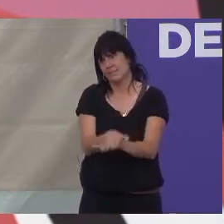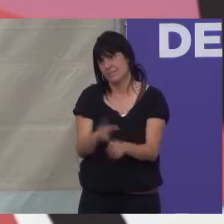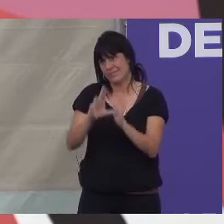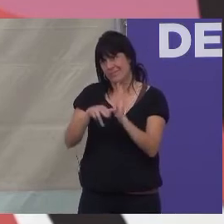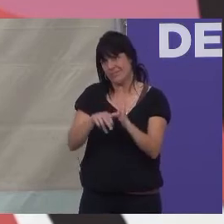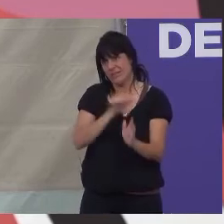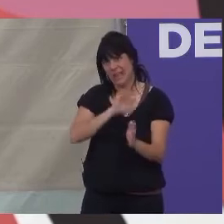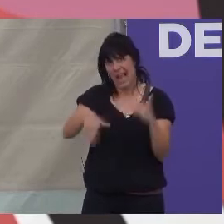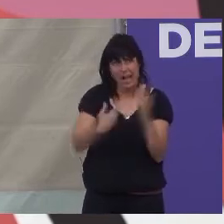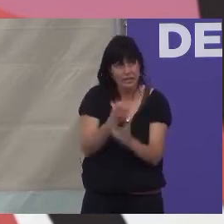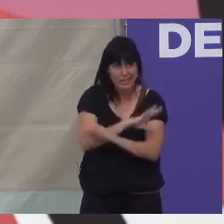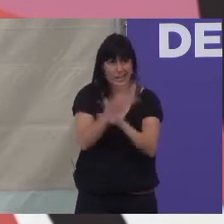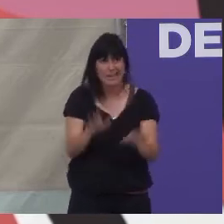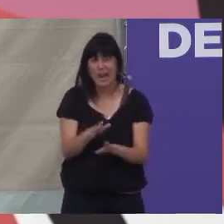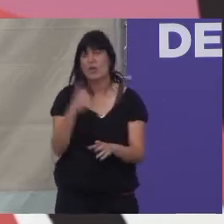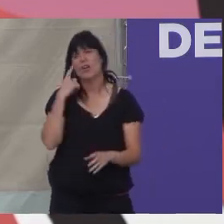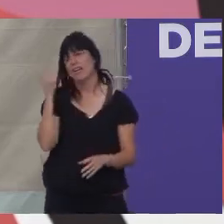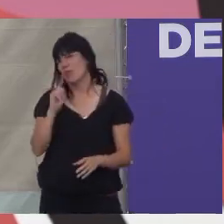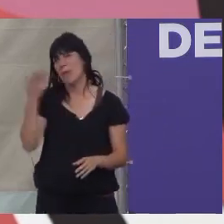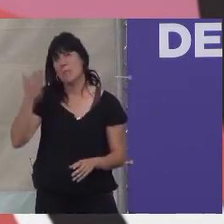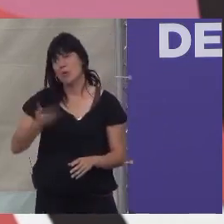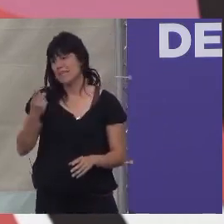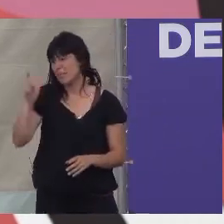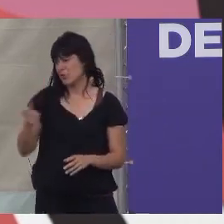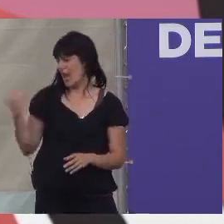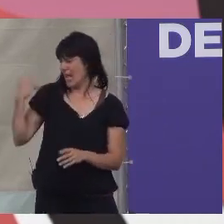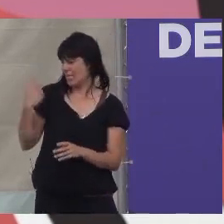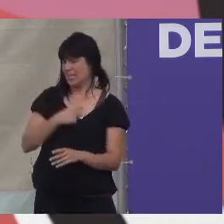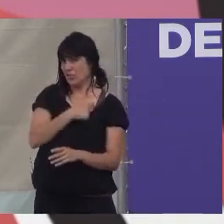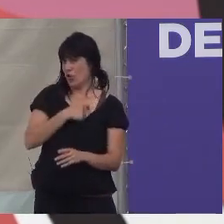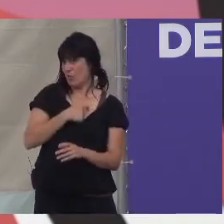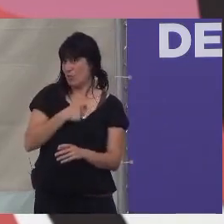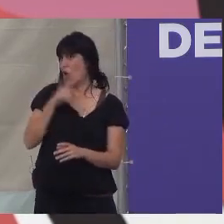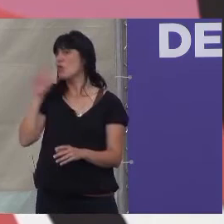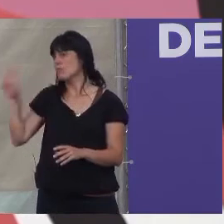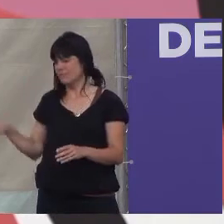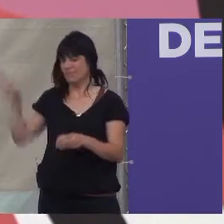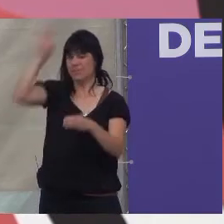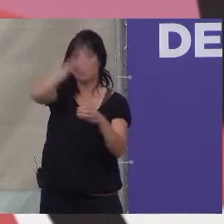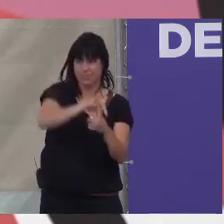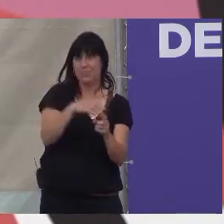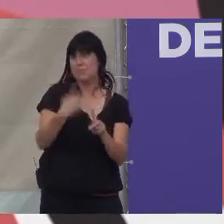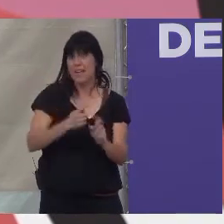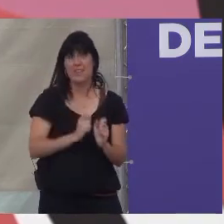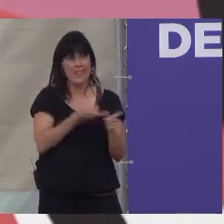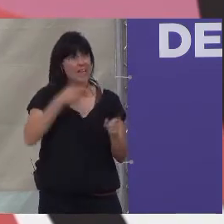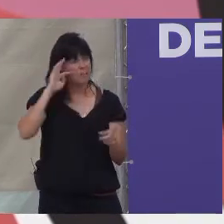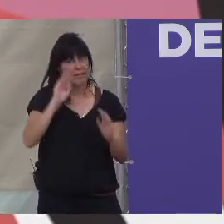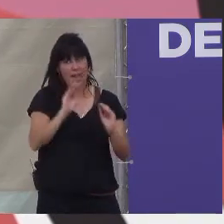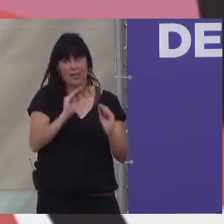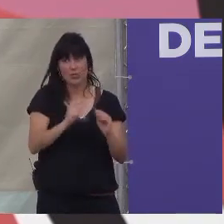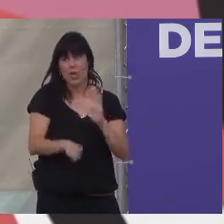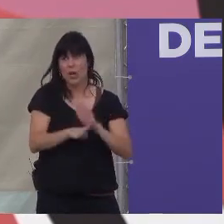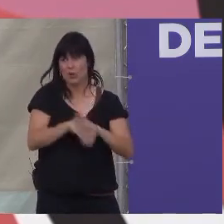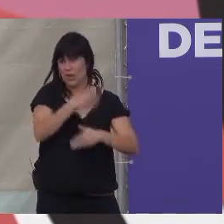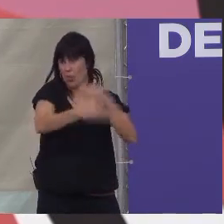los expedientes. Creo que es importante que alguien de la comisión anterior esté en la nueva comisión para que eso no vuelva a pasar y que, desde luego,